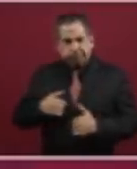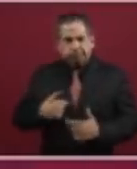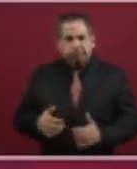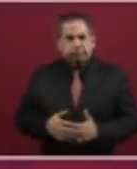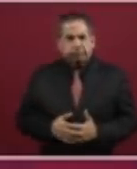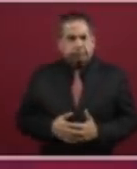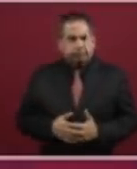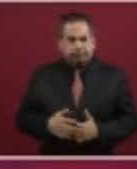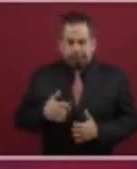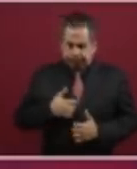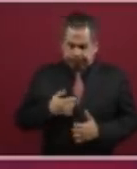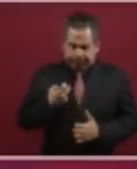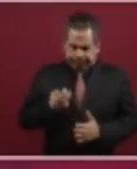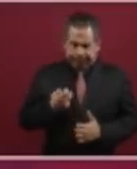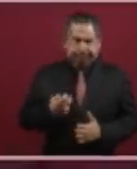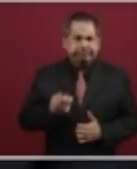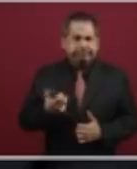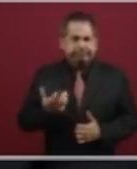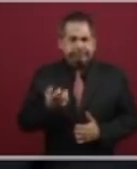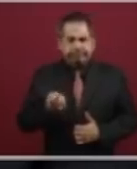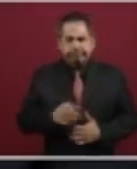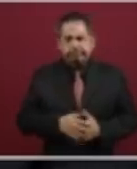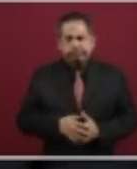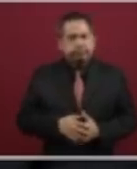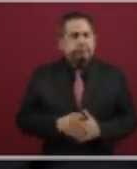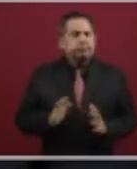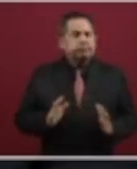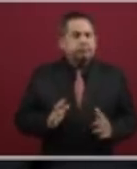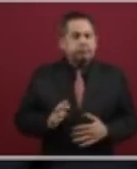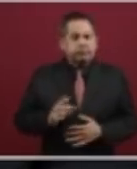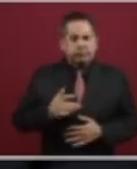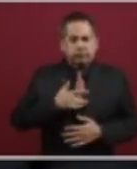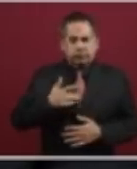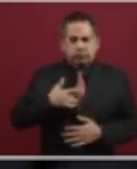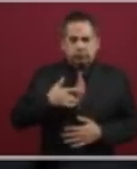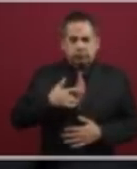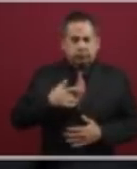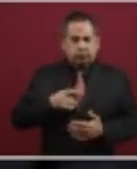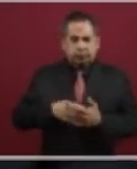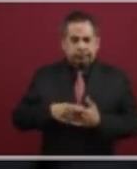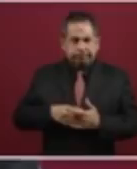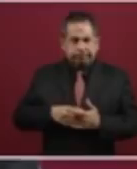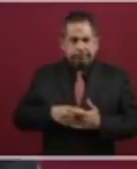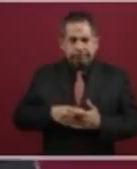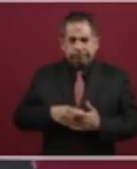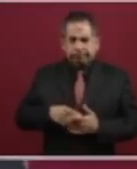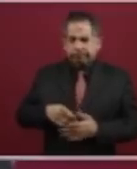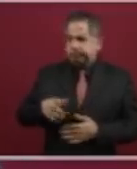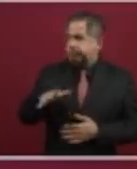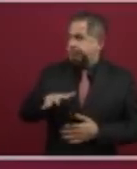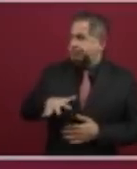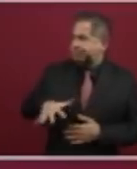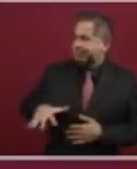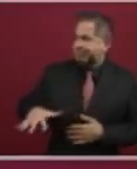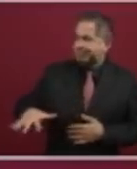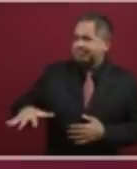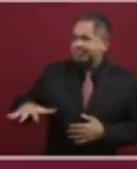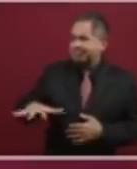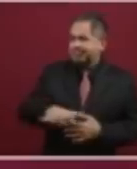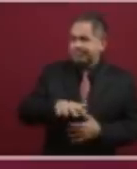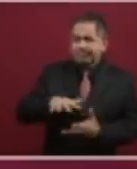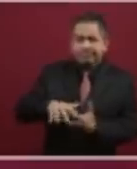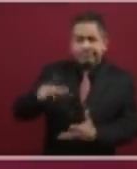actuando así, sino estoy mandatado por la mayoría